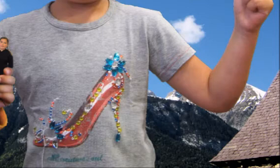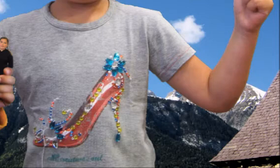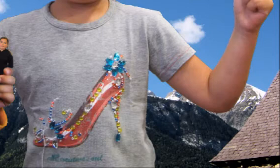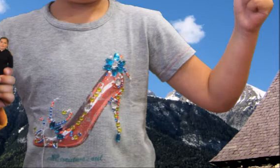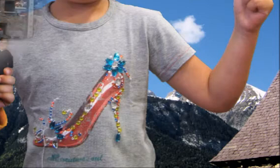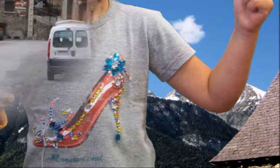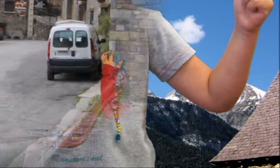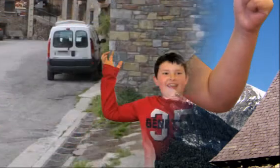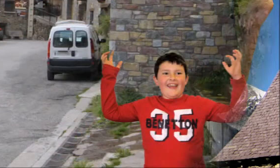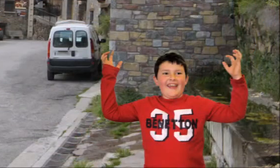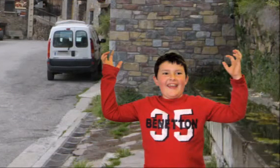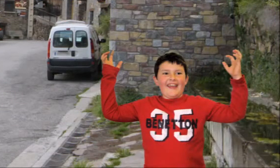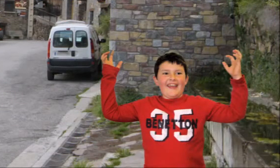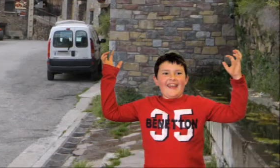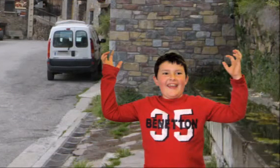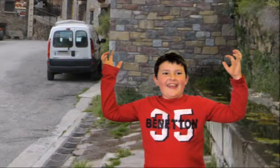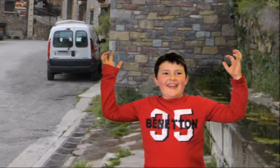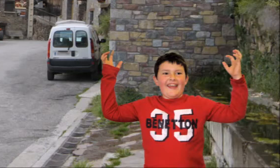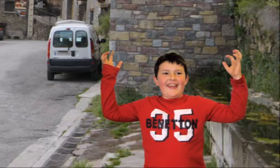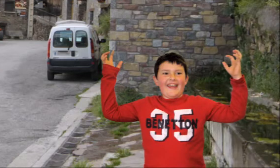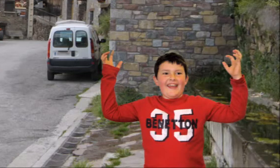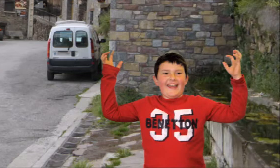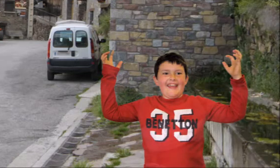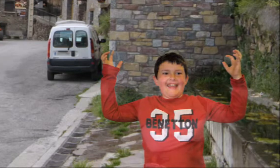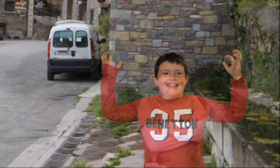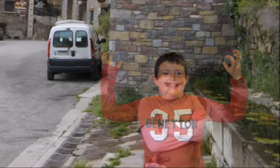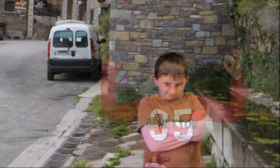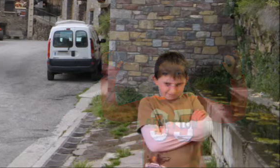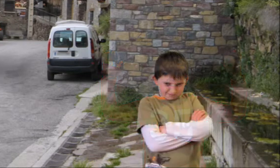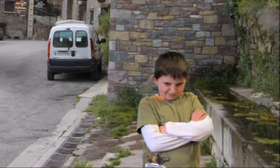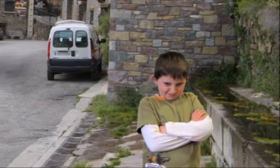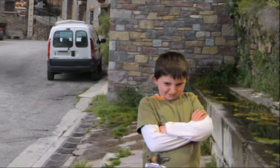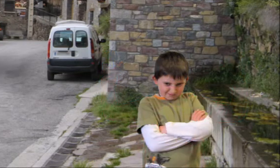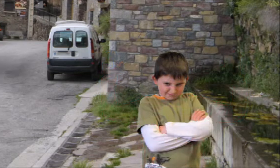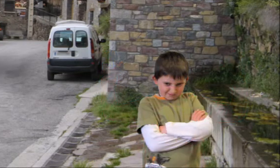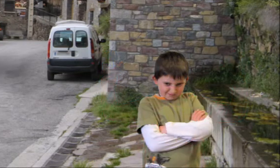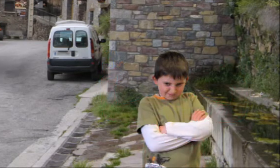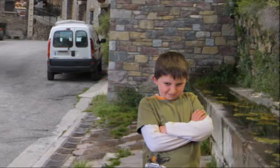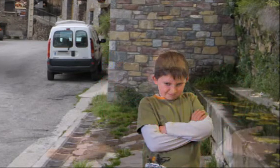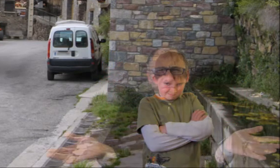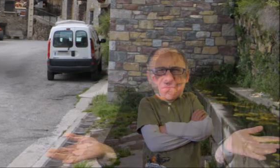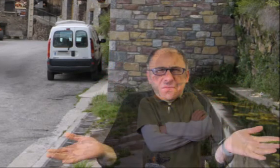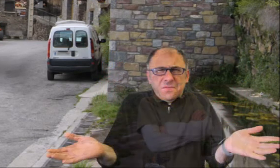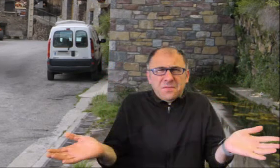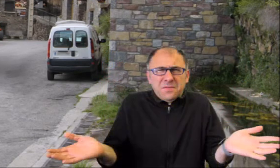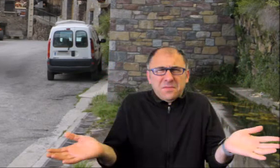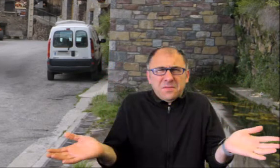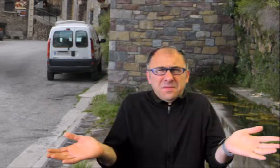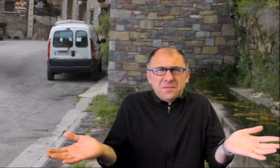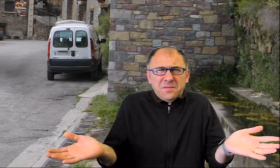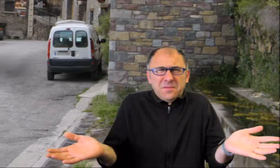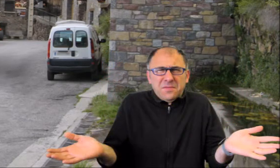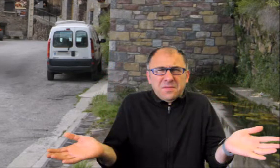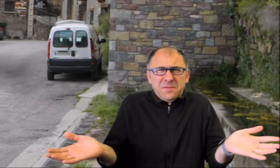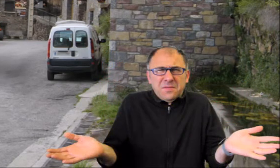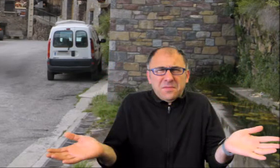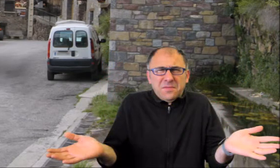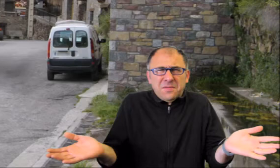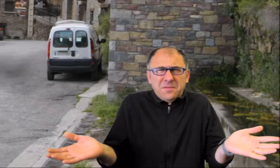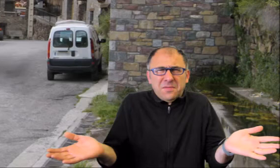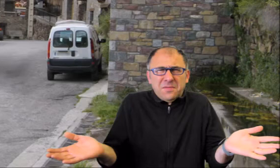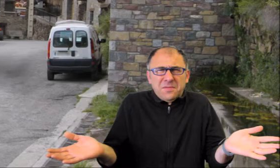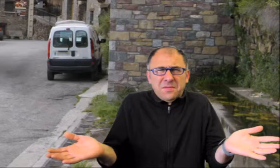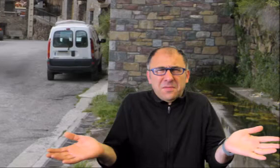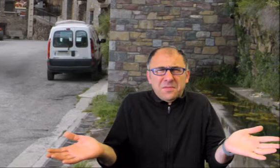muñecas de chugar. ¡Valentín chugaría con los coches de la cruz! ¡Qué morrudo! Y todo el día serían chugando.